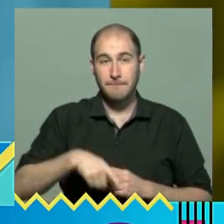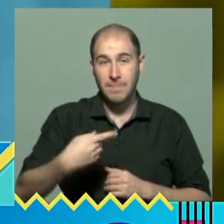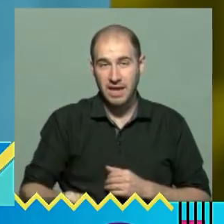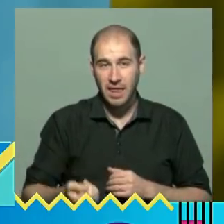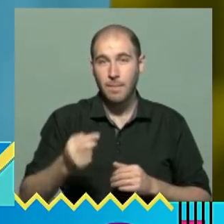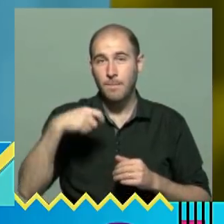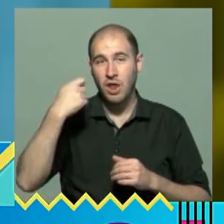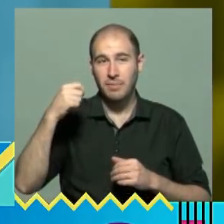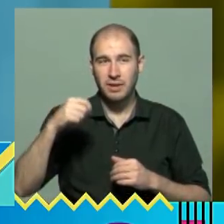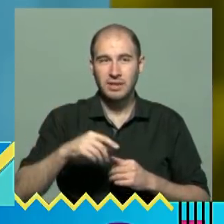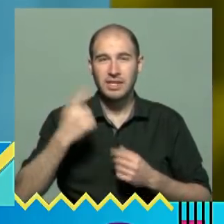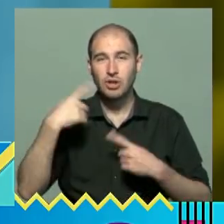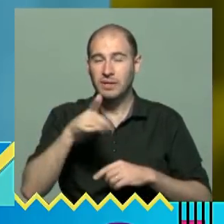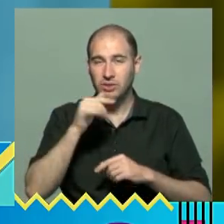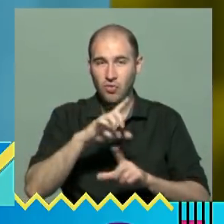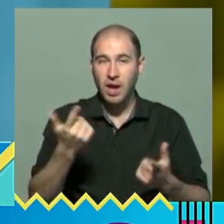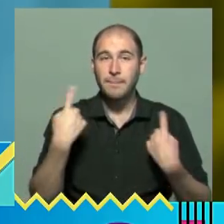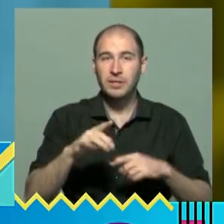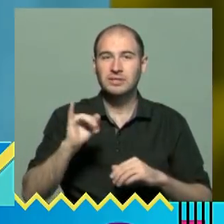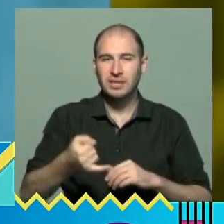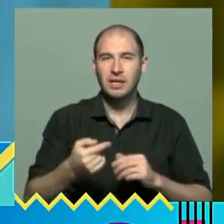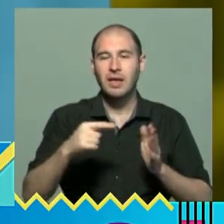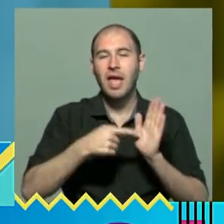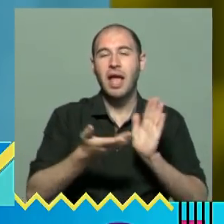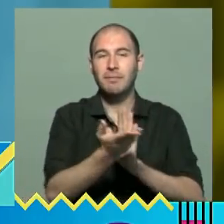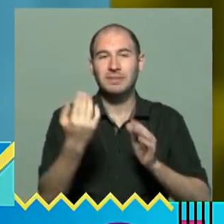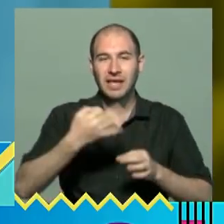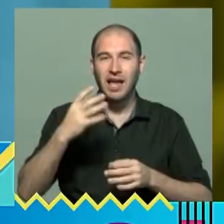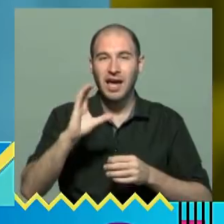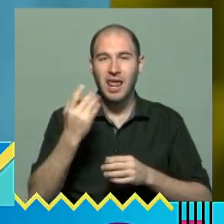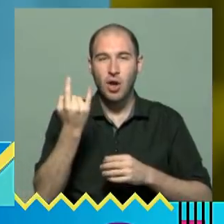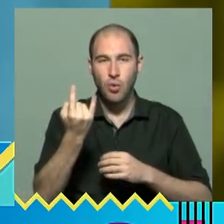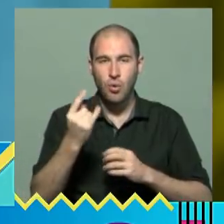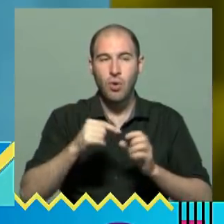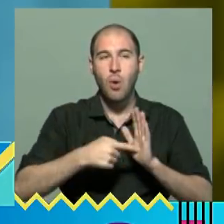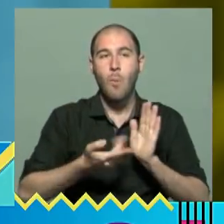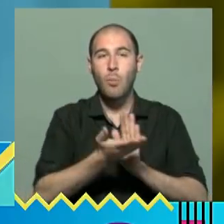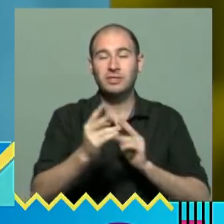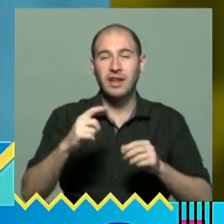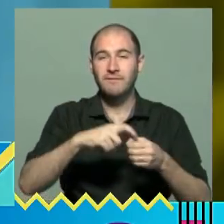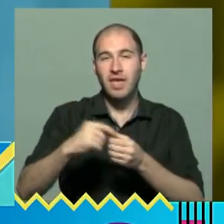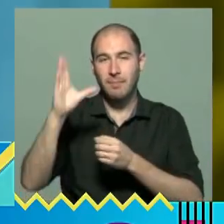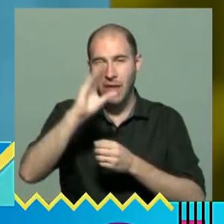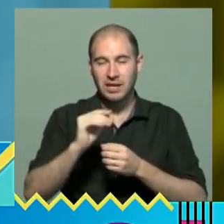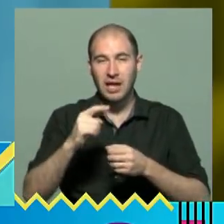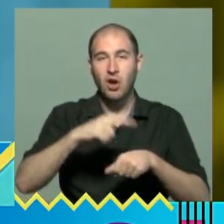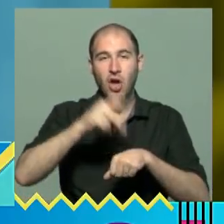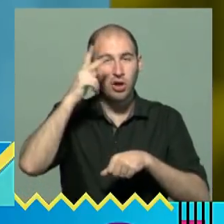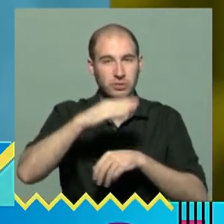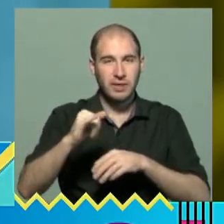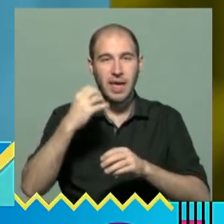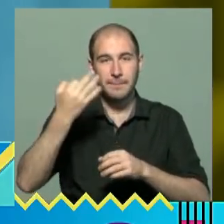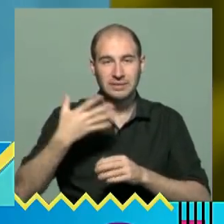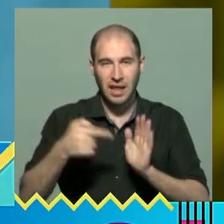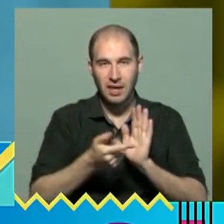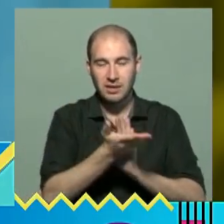no va a haber programación de Distintos Parecidos, pero sí va a haber una transmisión especial de Señal U, transmitiendo La Vía Blanca de las 20:30, transmisión